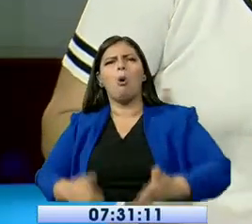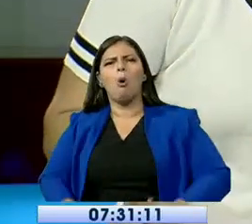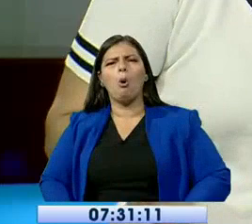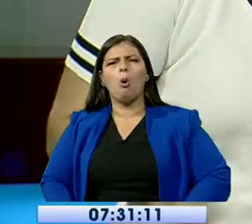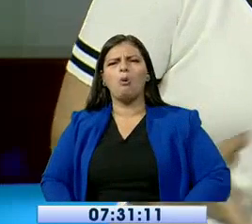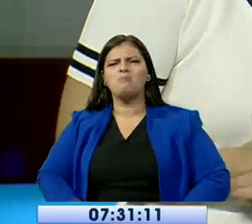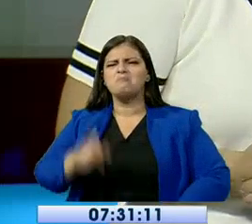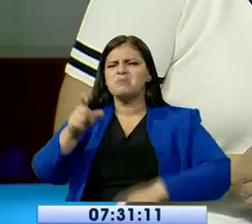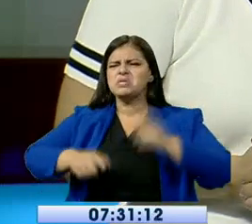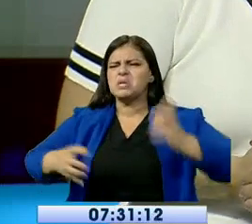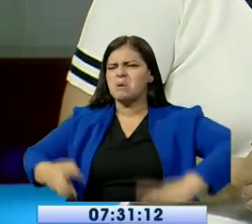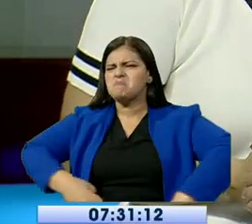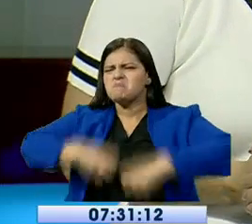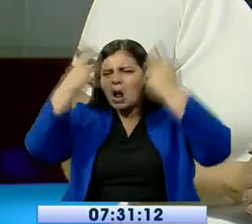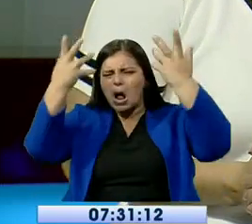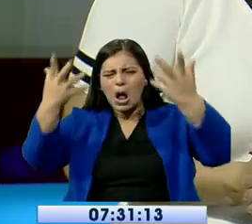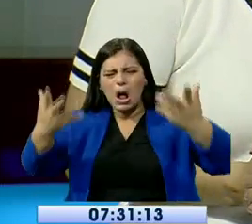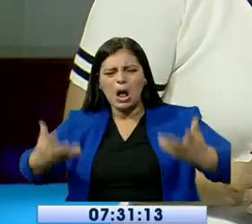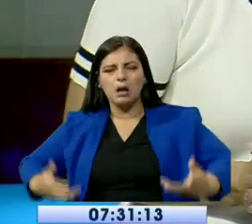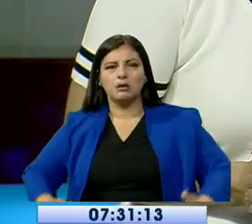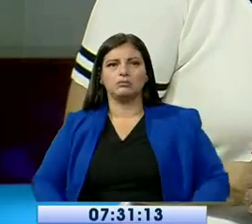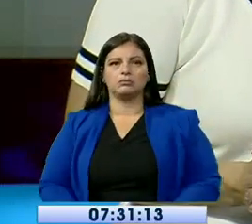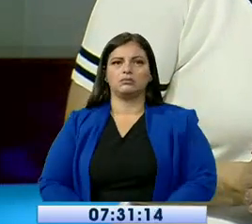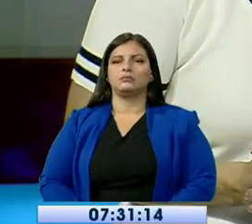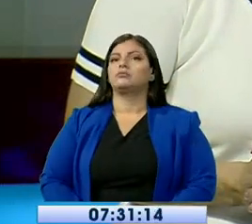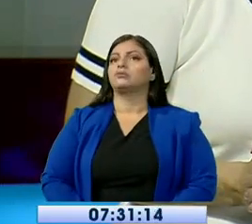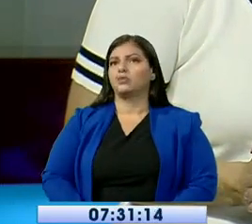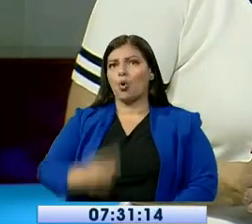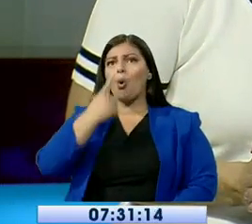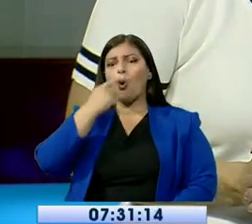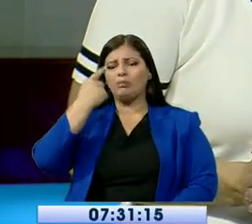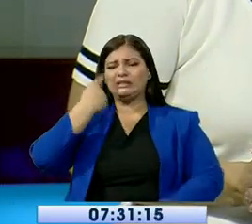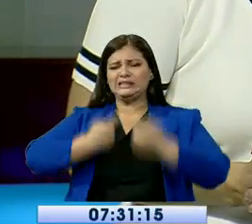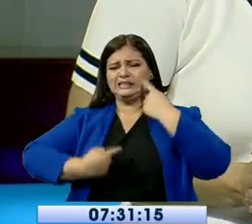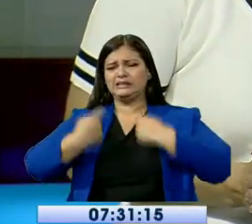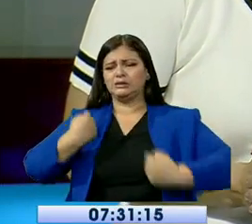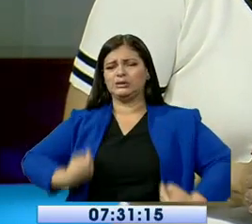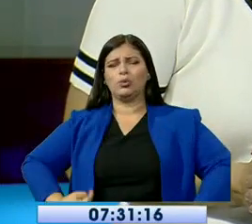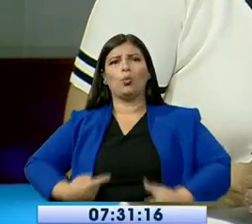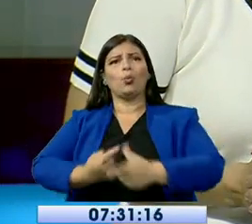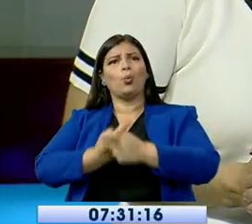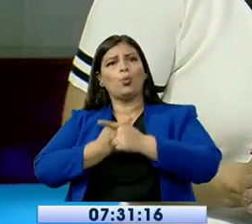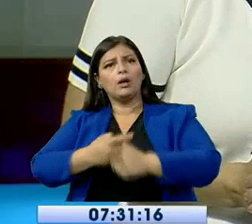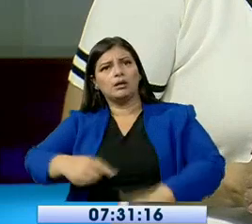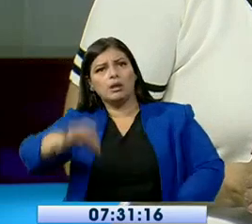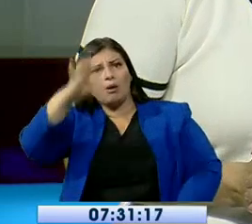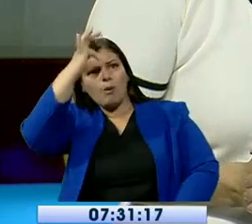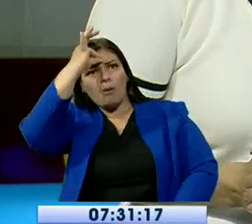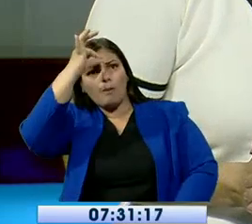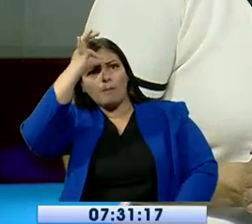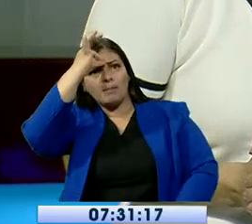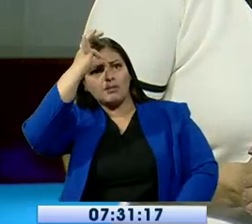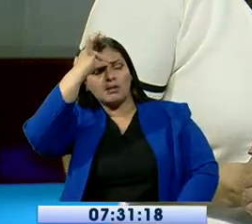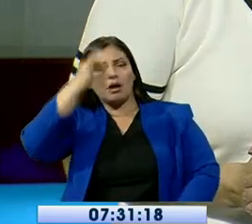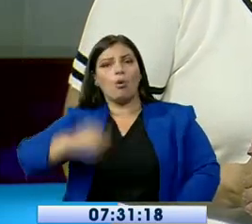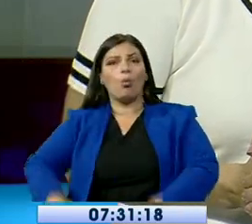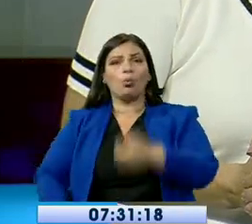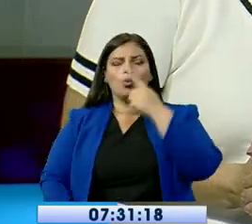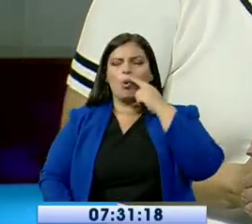aparentemente afectado. La víctima debió ser trasladada a un hospital y el presunto agresor a la unidad de